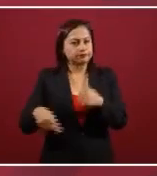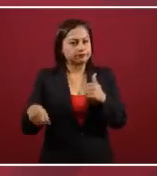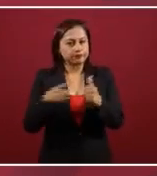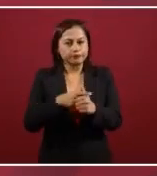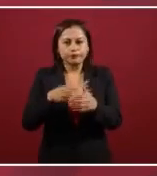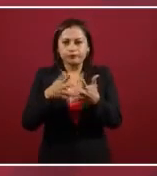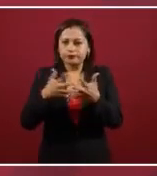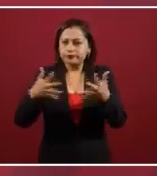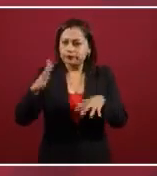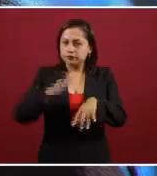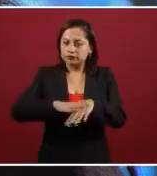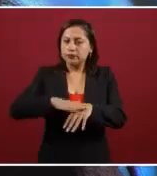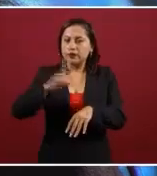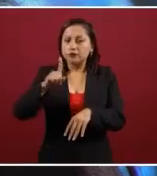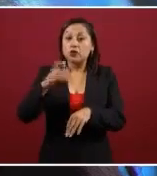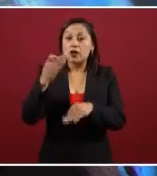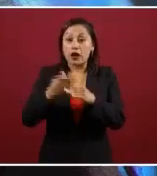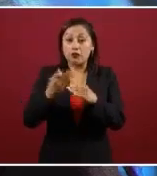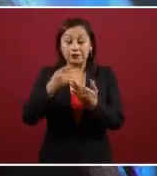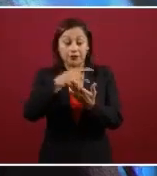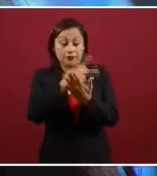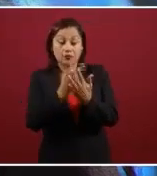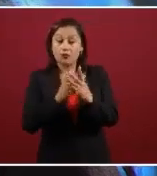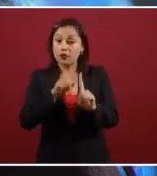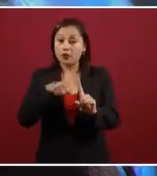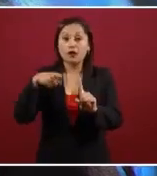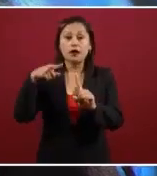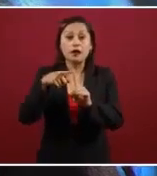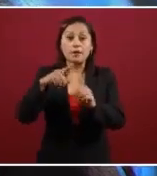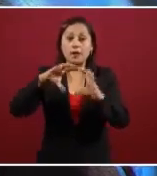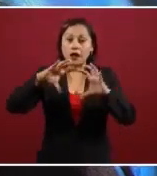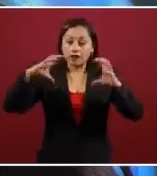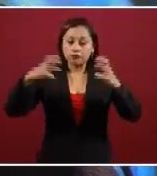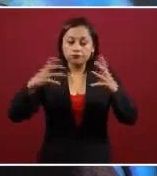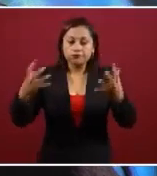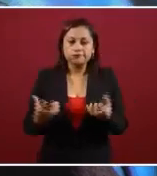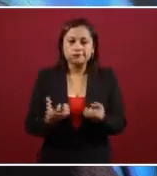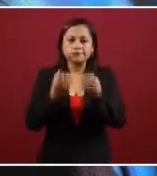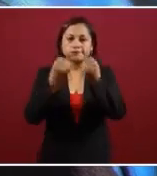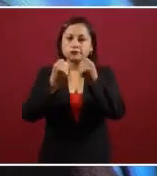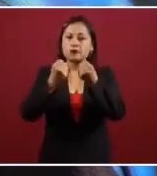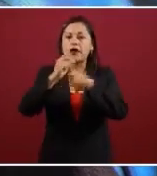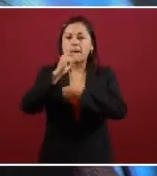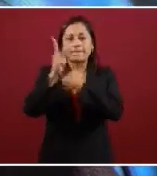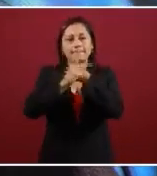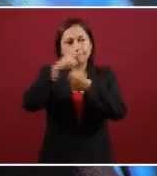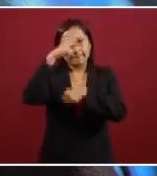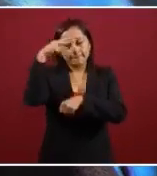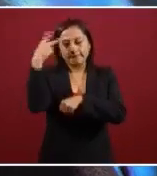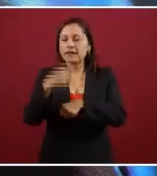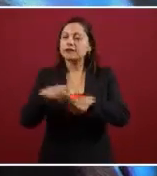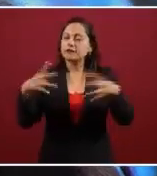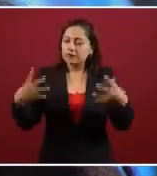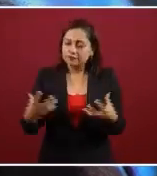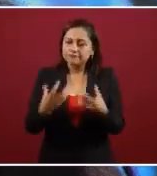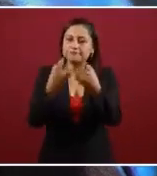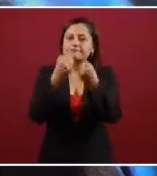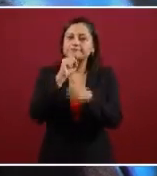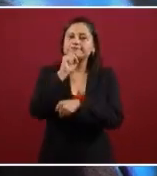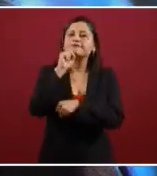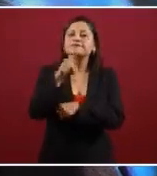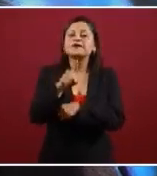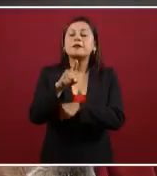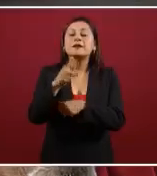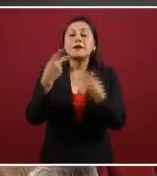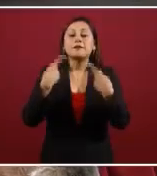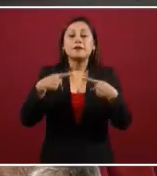sino el planeta, pues recuperando nuestro país, recuperando la patria y pues recuperando la esperanza de la